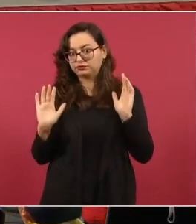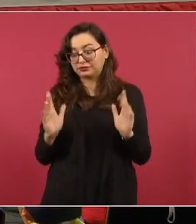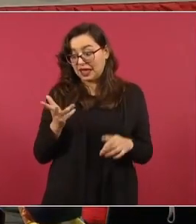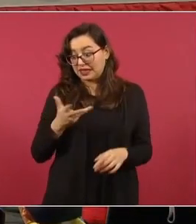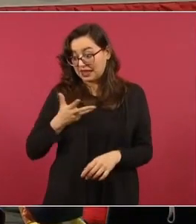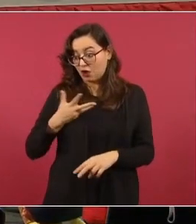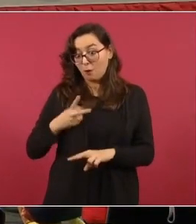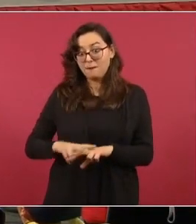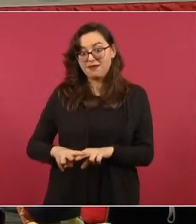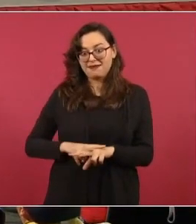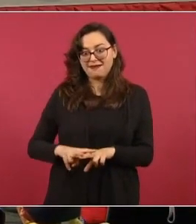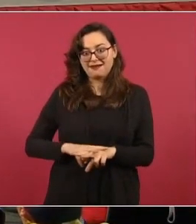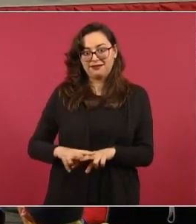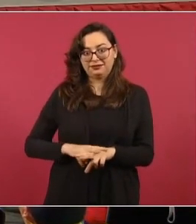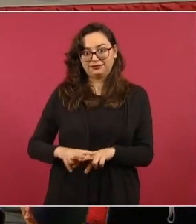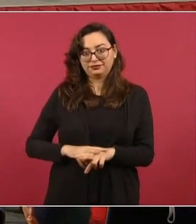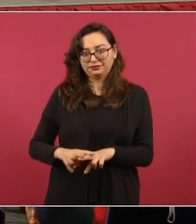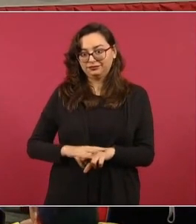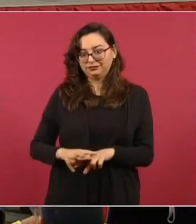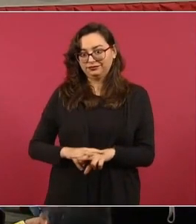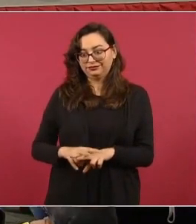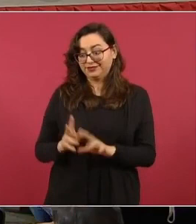vía.